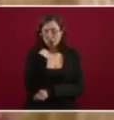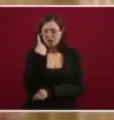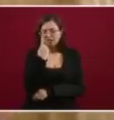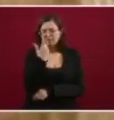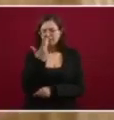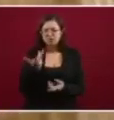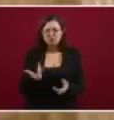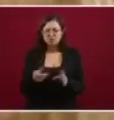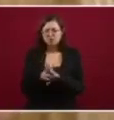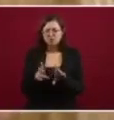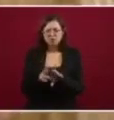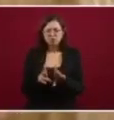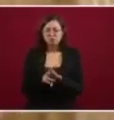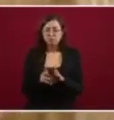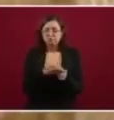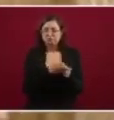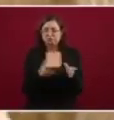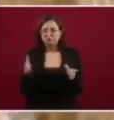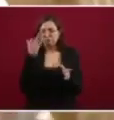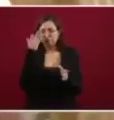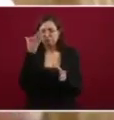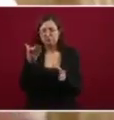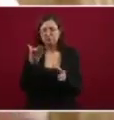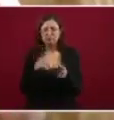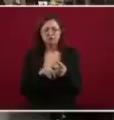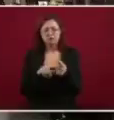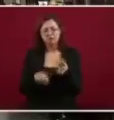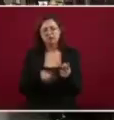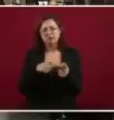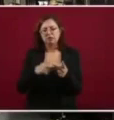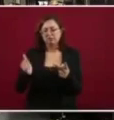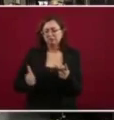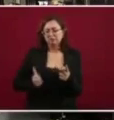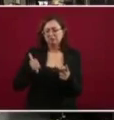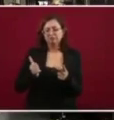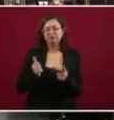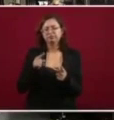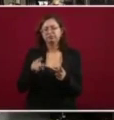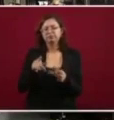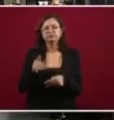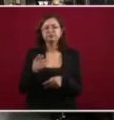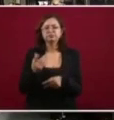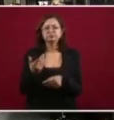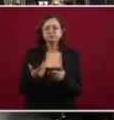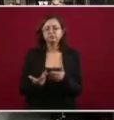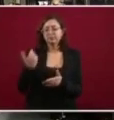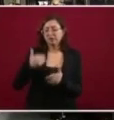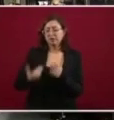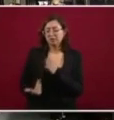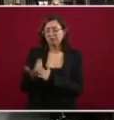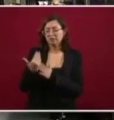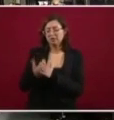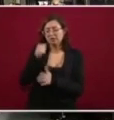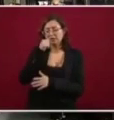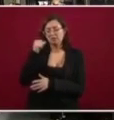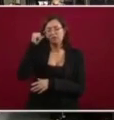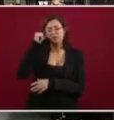también que está aquí ya de una vez, secretario, lo que pasó en Agua Prieta horas antes, en la madrugada de